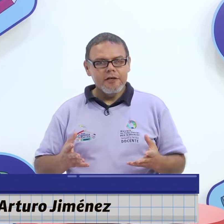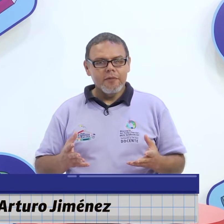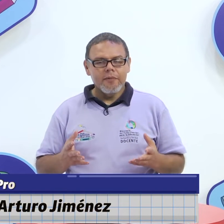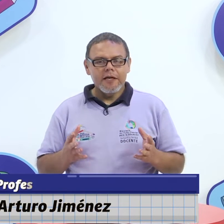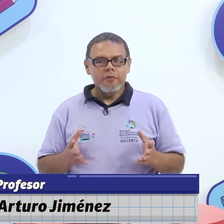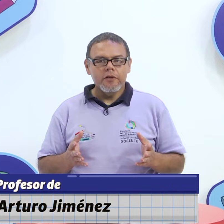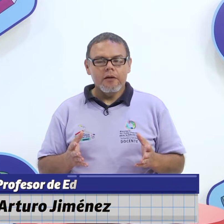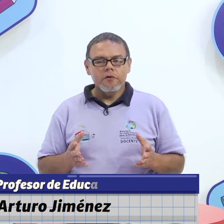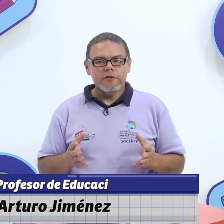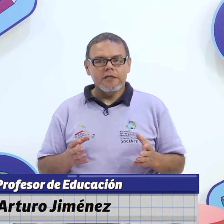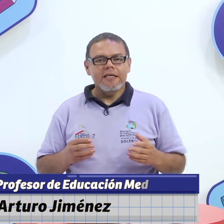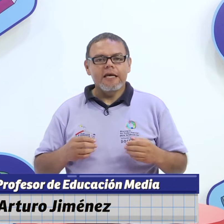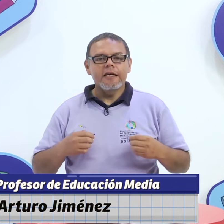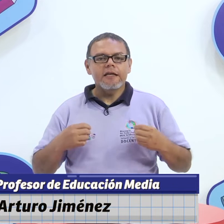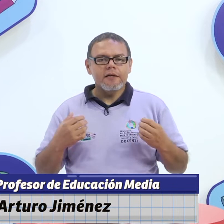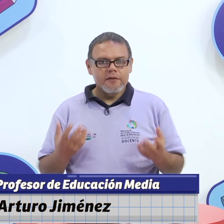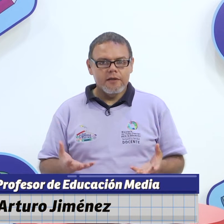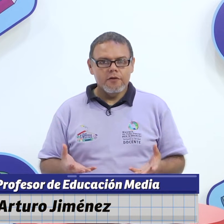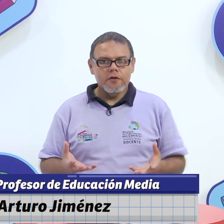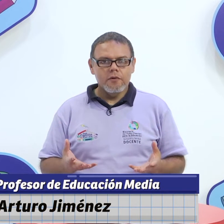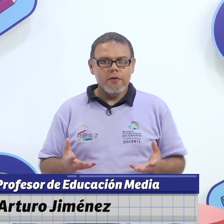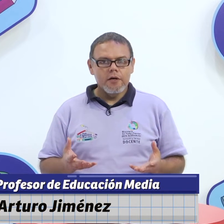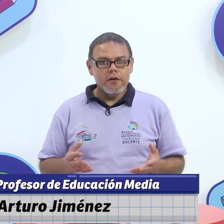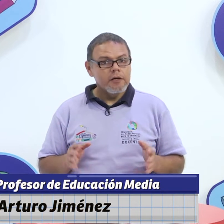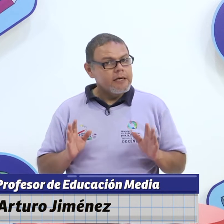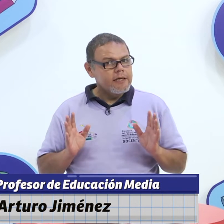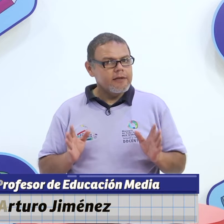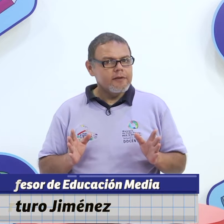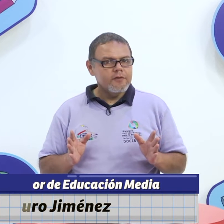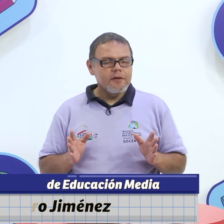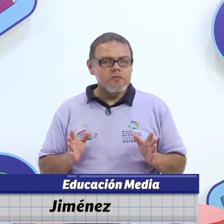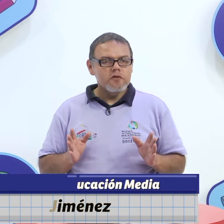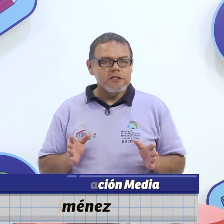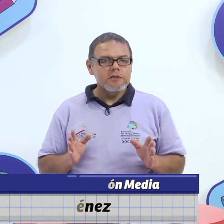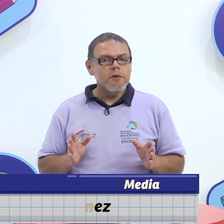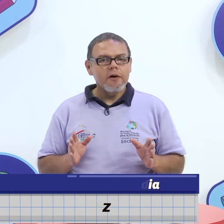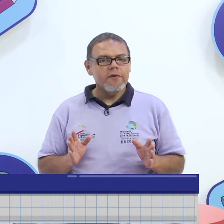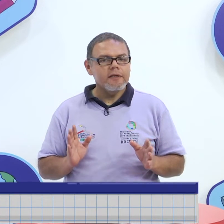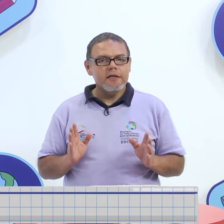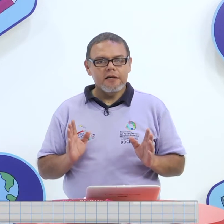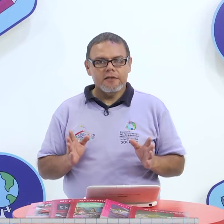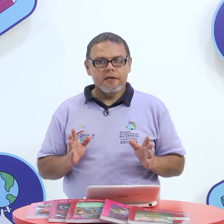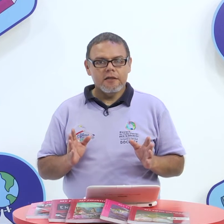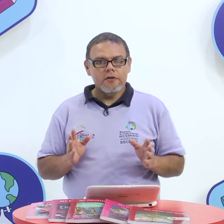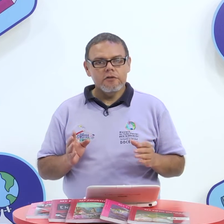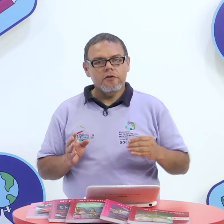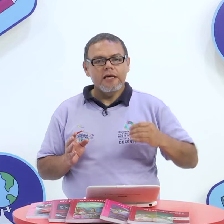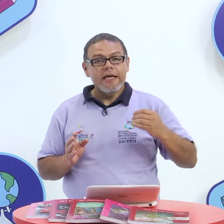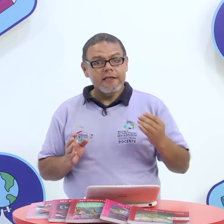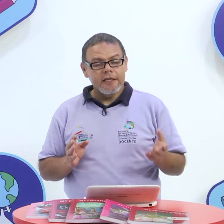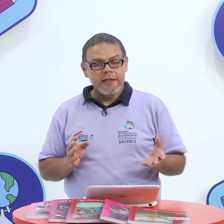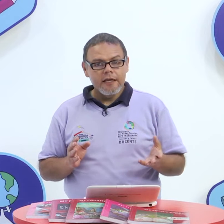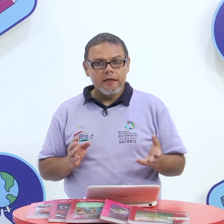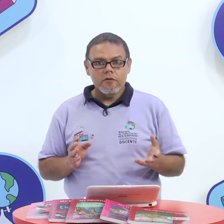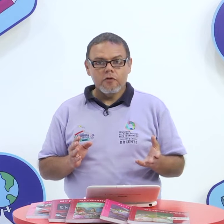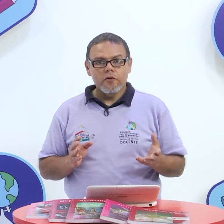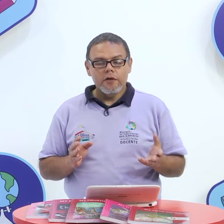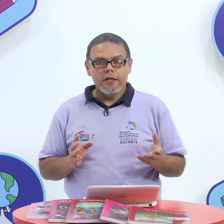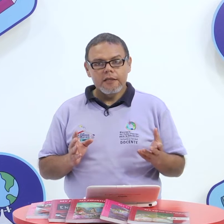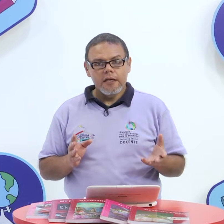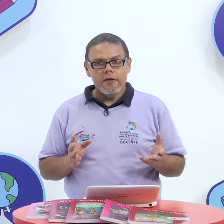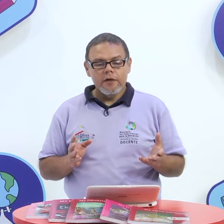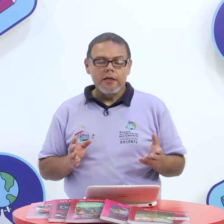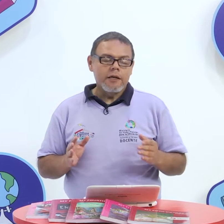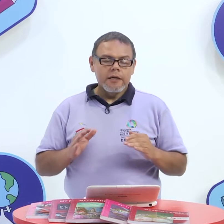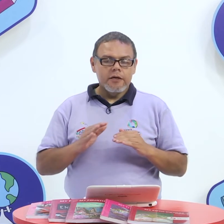socializando el idioma para que podamos enriquecer nuestro vocabulario y así nos sea muchísimo más fácil realizar traducciones, entender todo lo